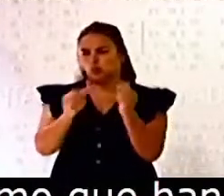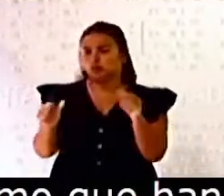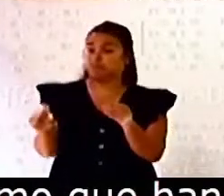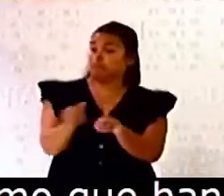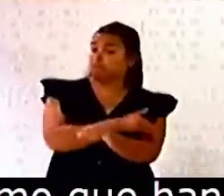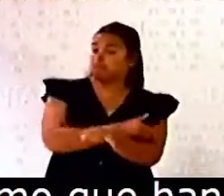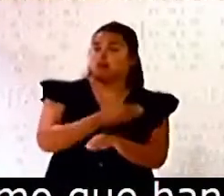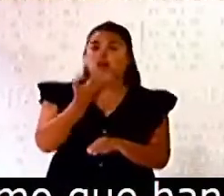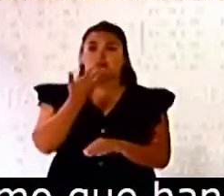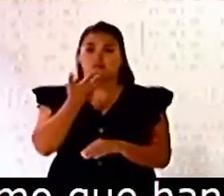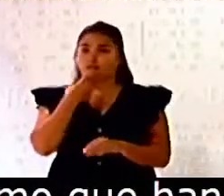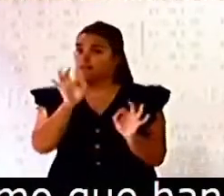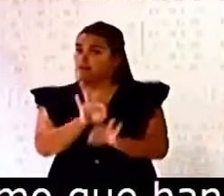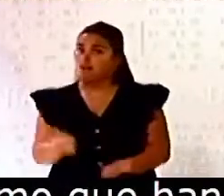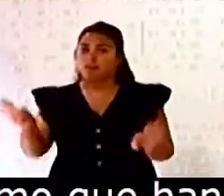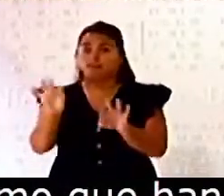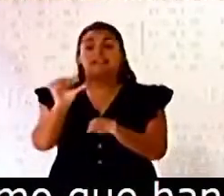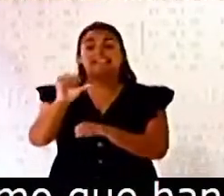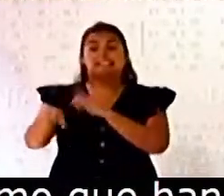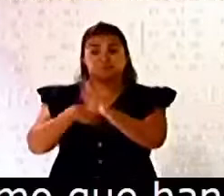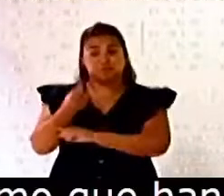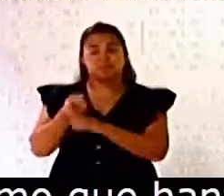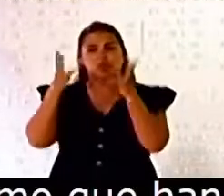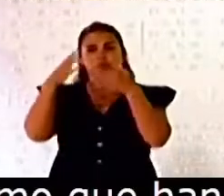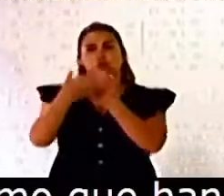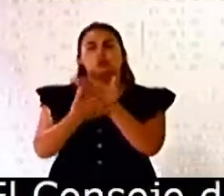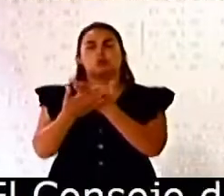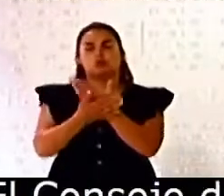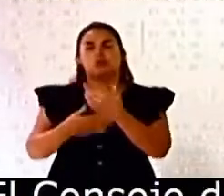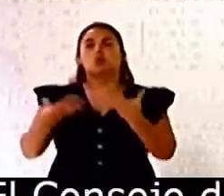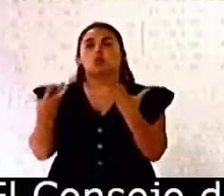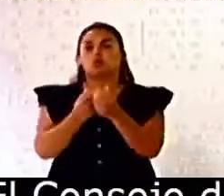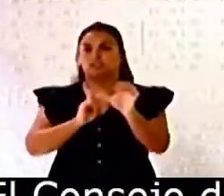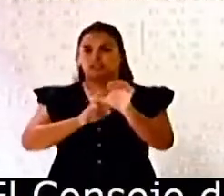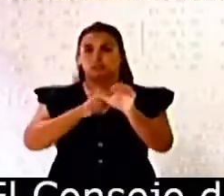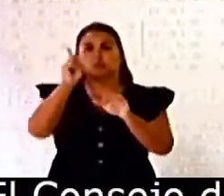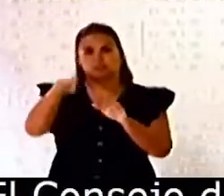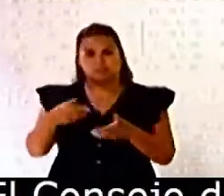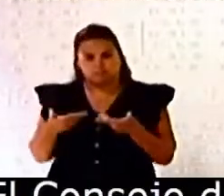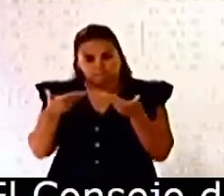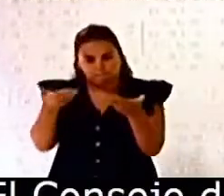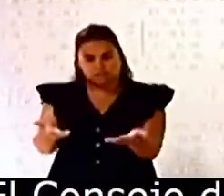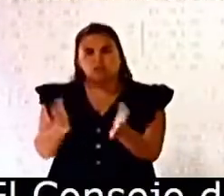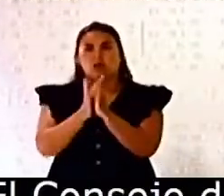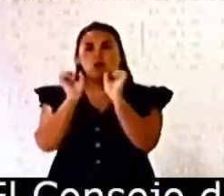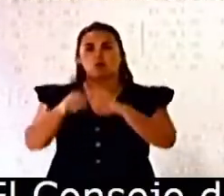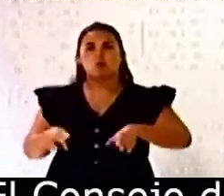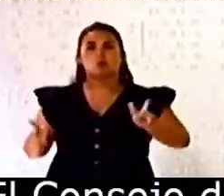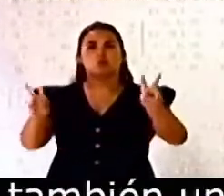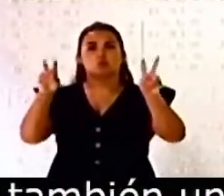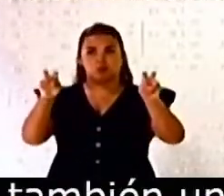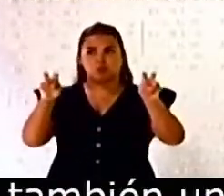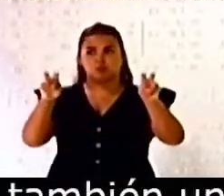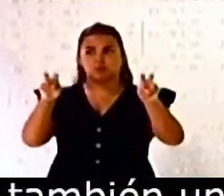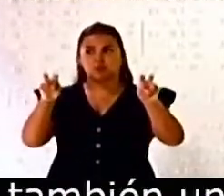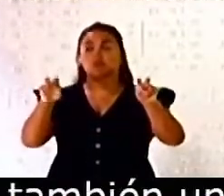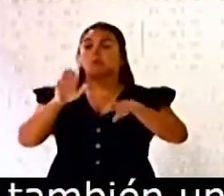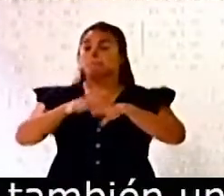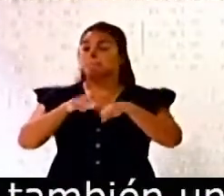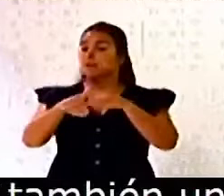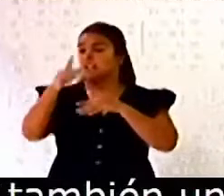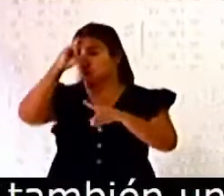conocida. La semana que viene el Consejo de Gobierno de la Junta de Extremadura traerá también un nuevo acuerdo que va en aras